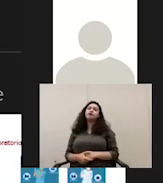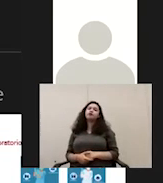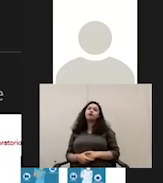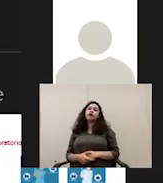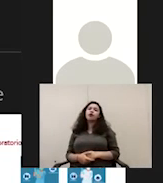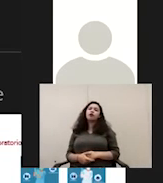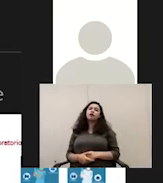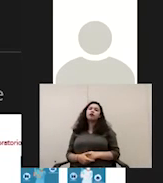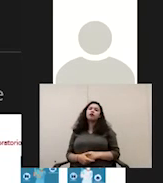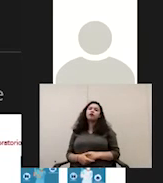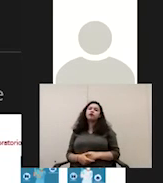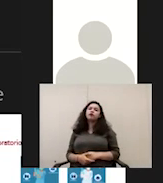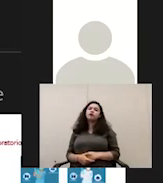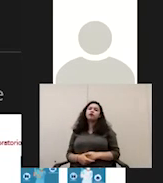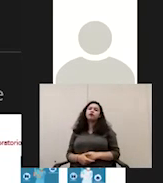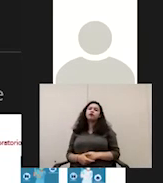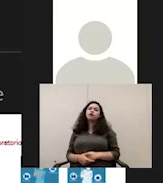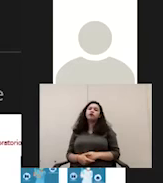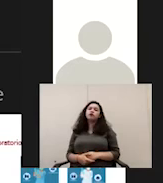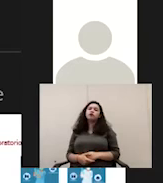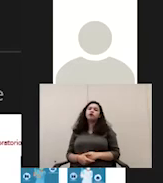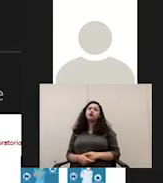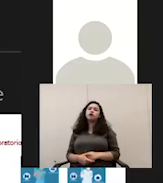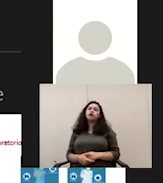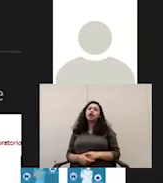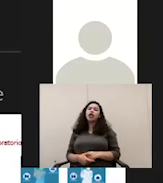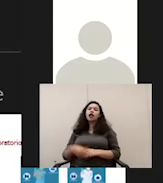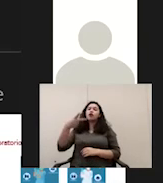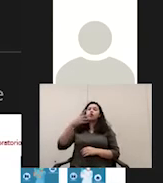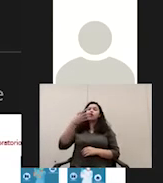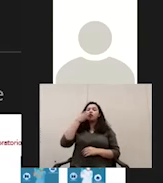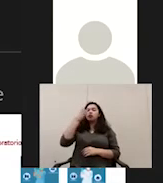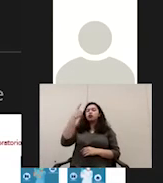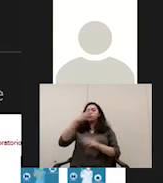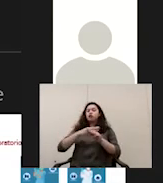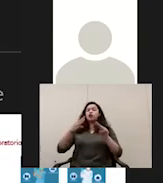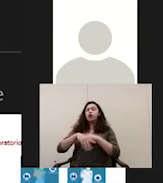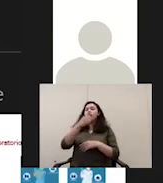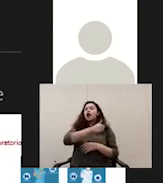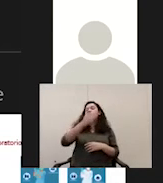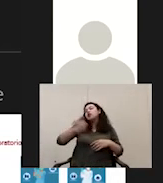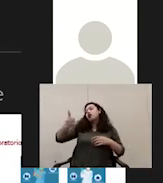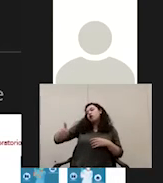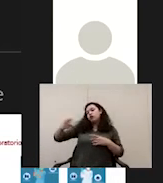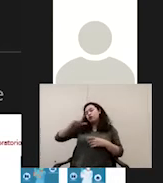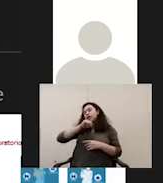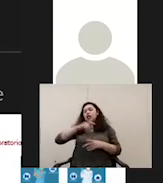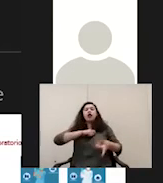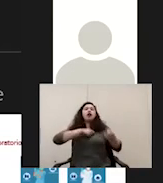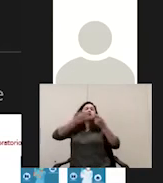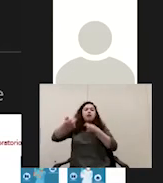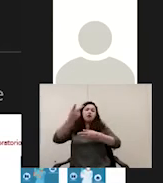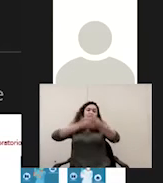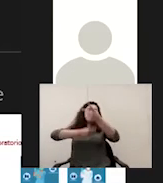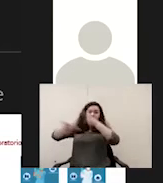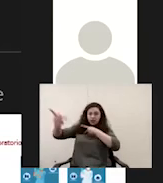Hay que evitar que se haga el intercambio y que cada estudiante tenga sus materiales para que no se estén compartiendo, para que no